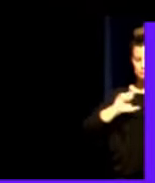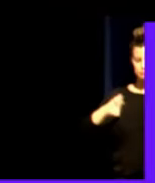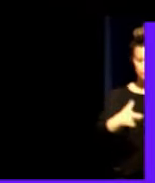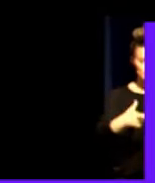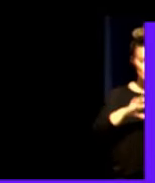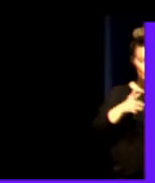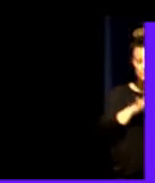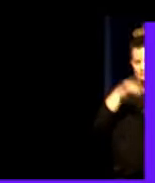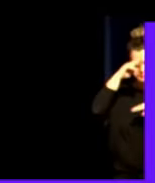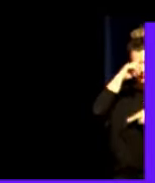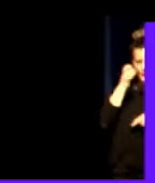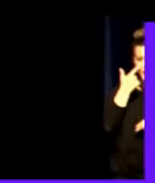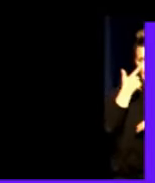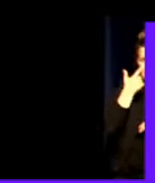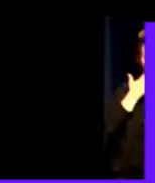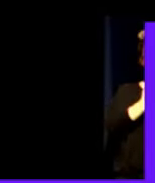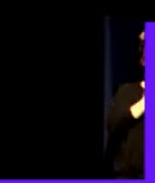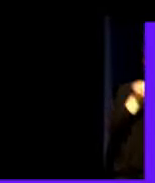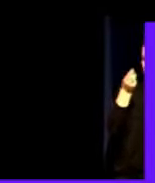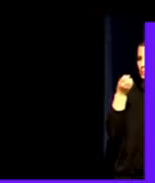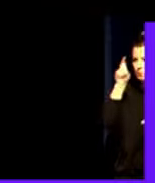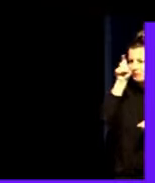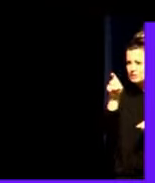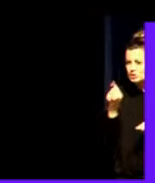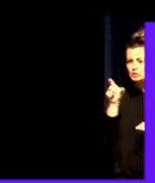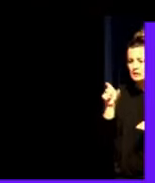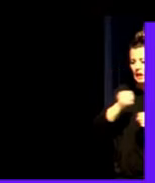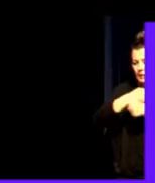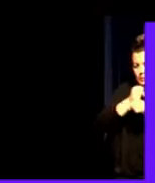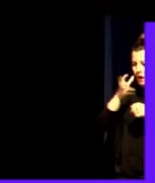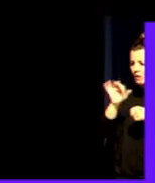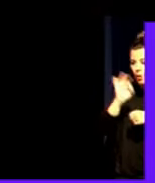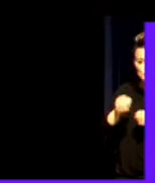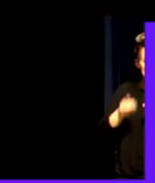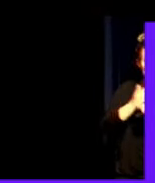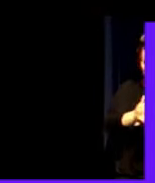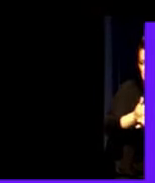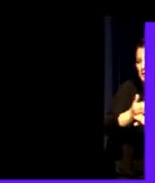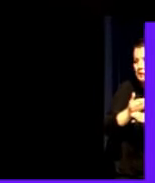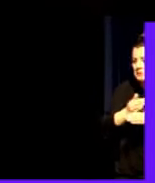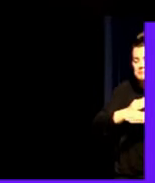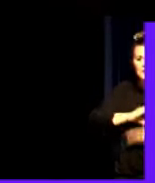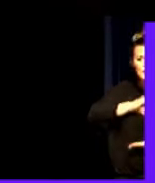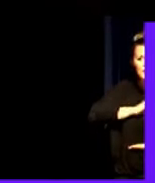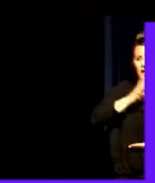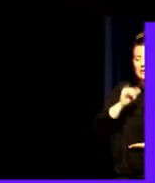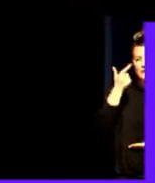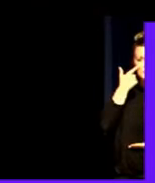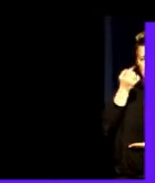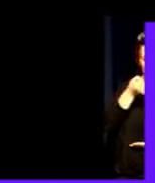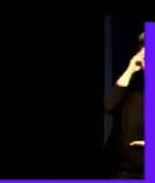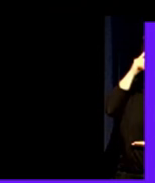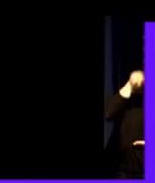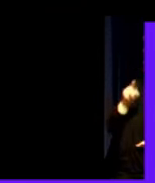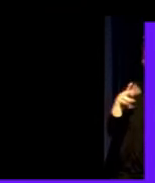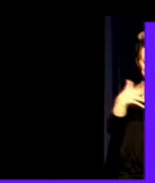tendré suficiente profesor en este laboratorio, tendré suficiente cupo, tenemos que preocuparnos de qué estructura, cómo organizo la